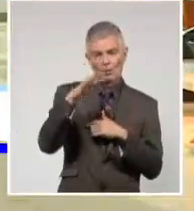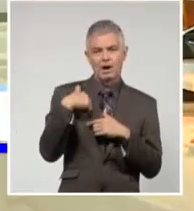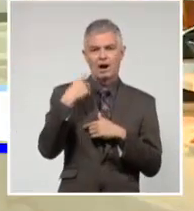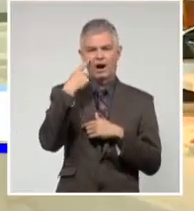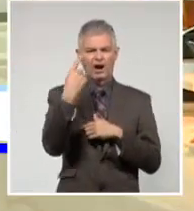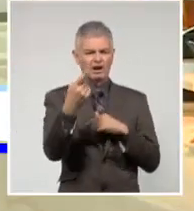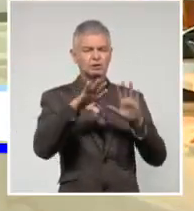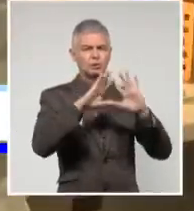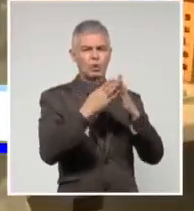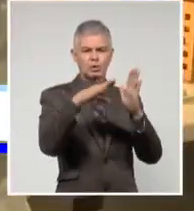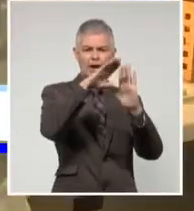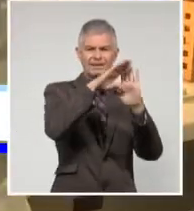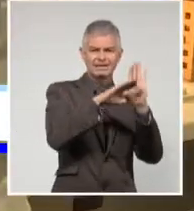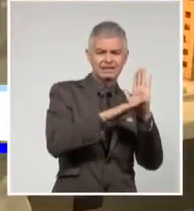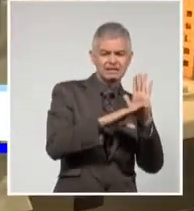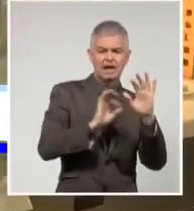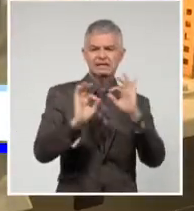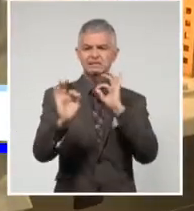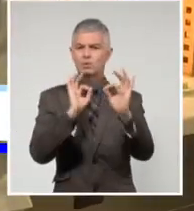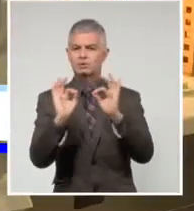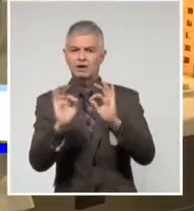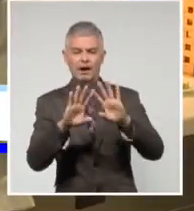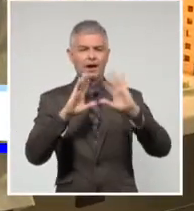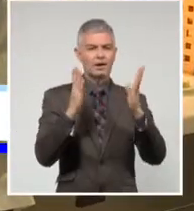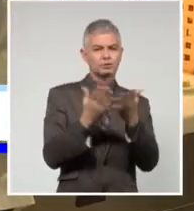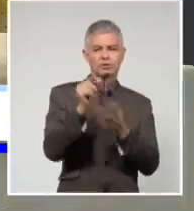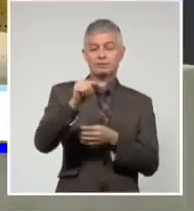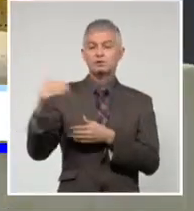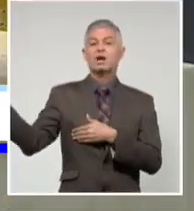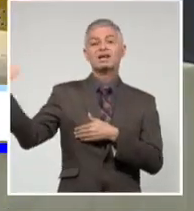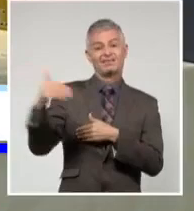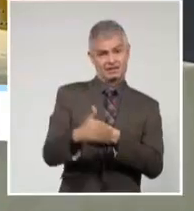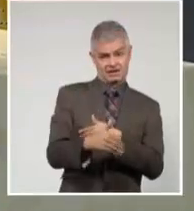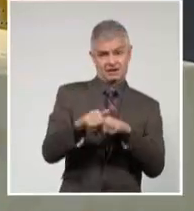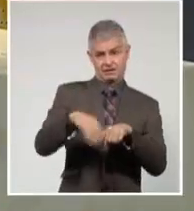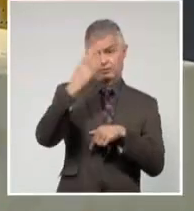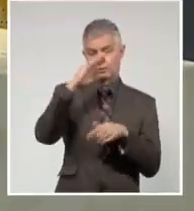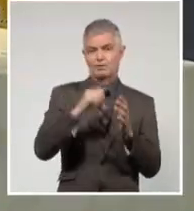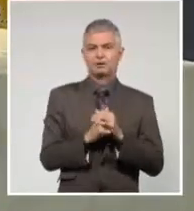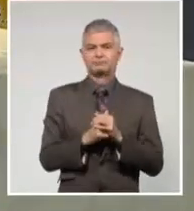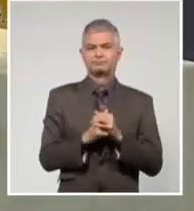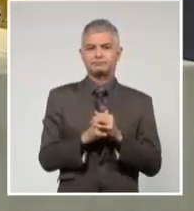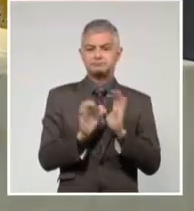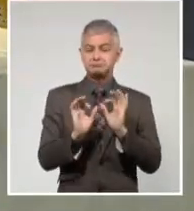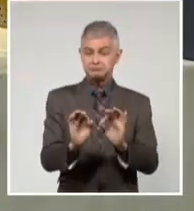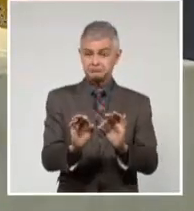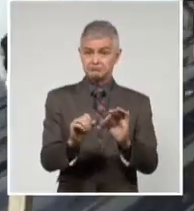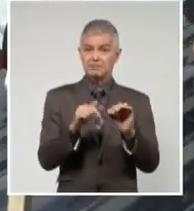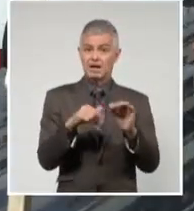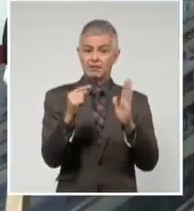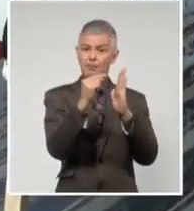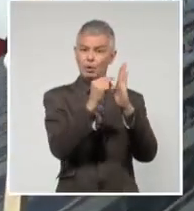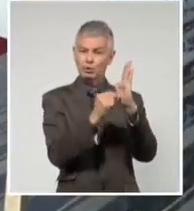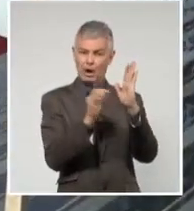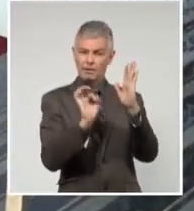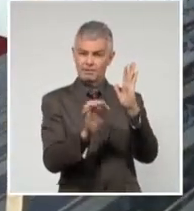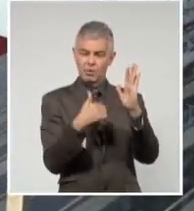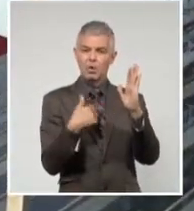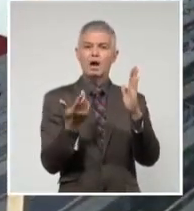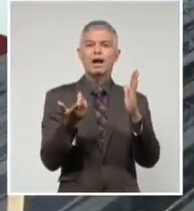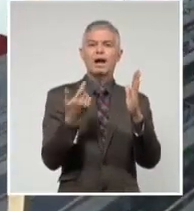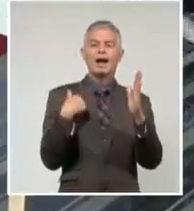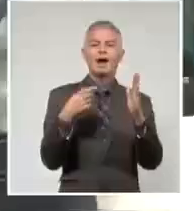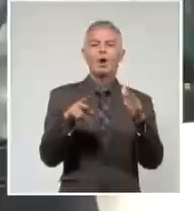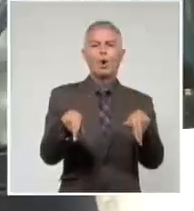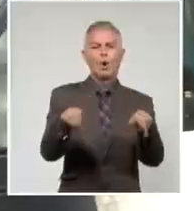que garantizarán bienestar y tranquilidad a sus clientes en el destino Cuba. Evento clave en la agenda fue la mesa redonda con escenario en el Hotel Iberostar